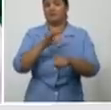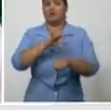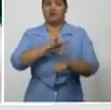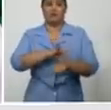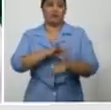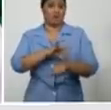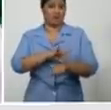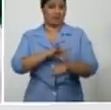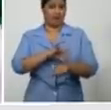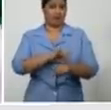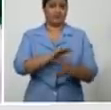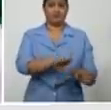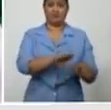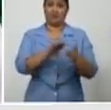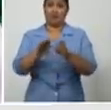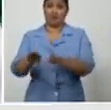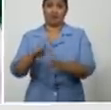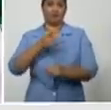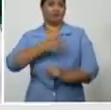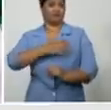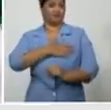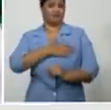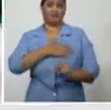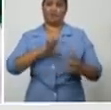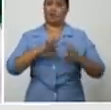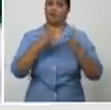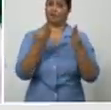Fallece una paciente de 57 años de edad,